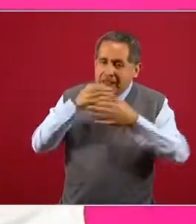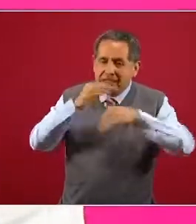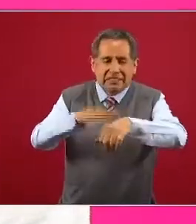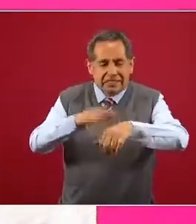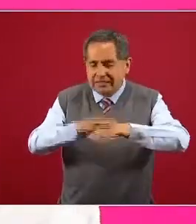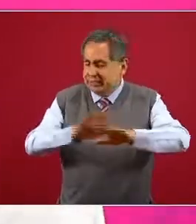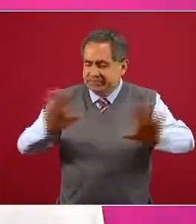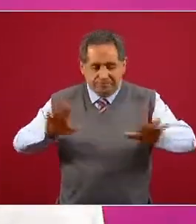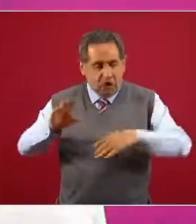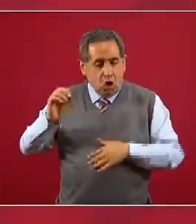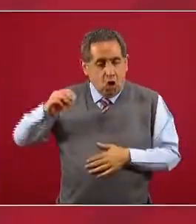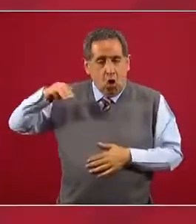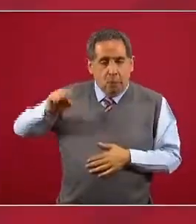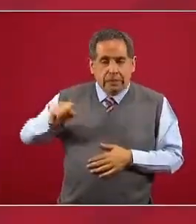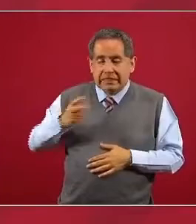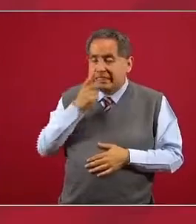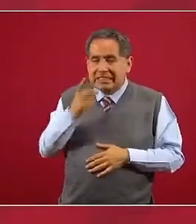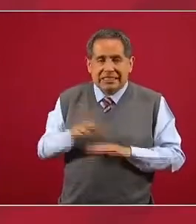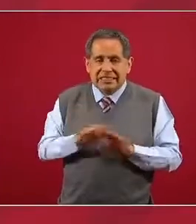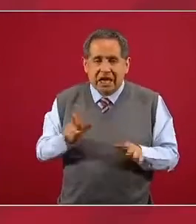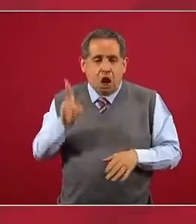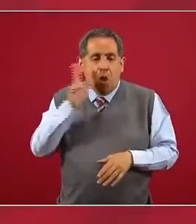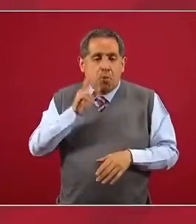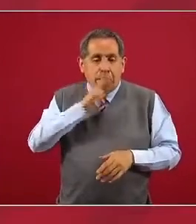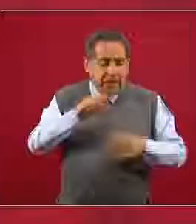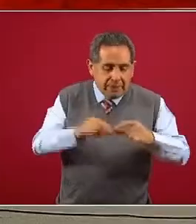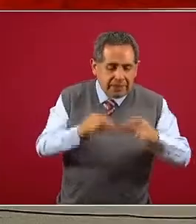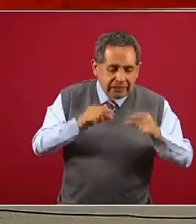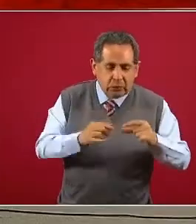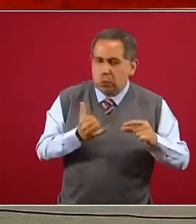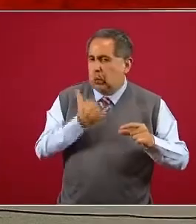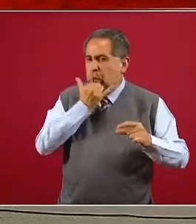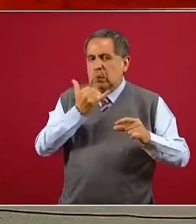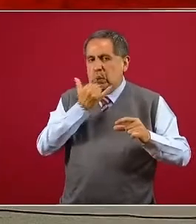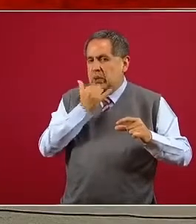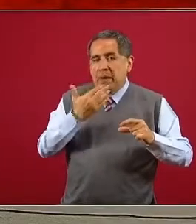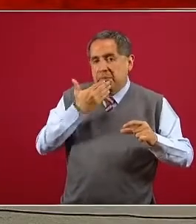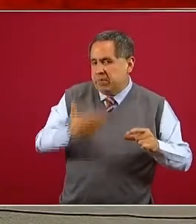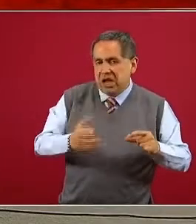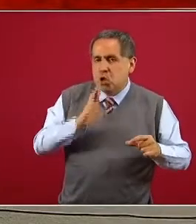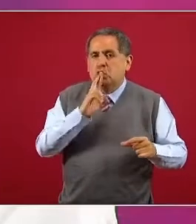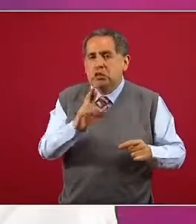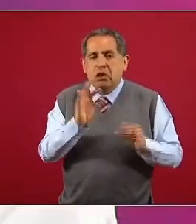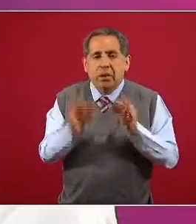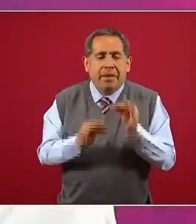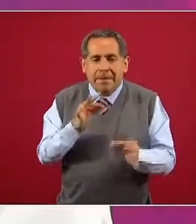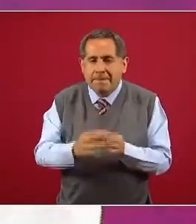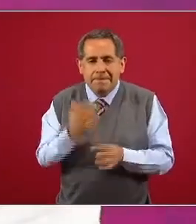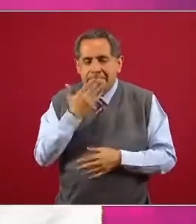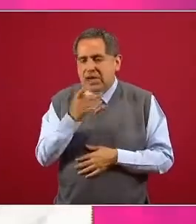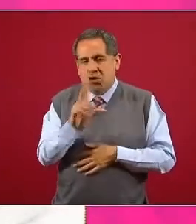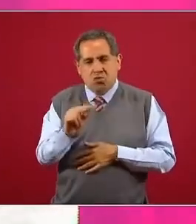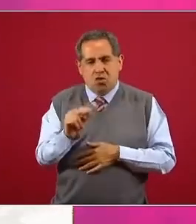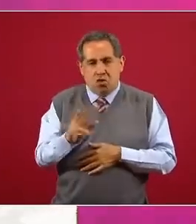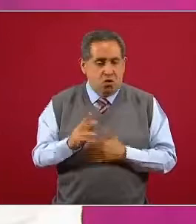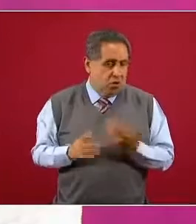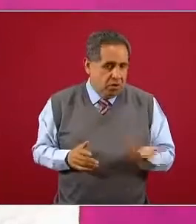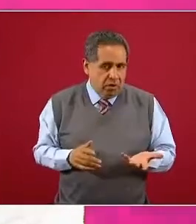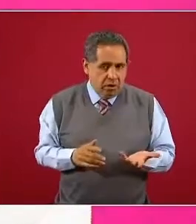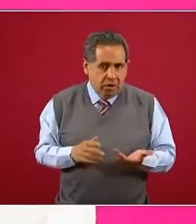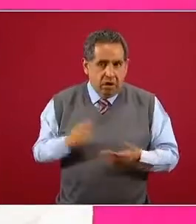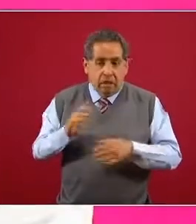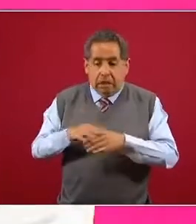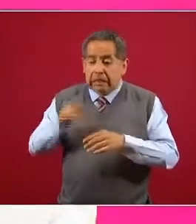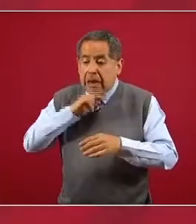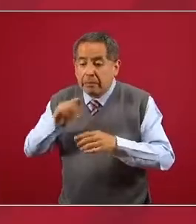posición hasta el momento es que es una interpretación errónea de las pruebas de anticuerpos, con mayor razón las que son